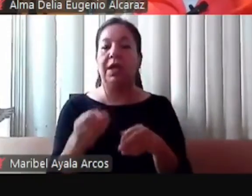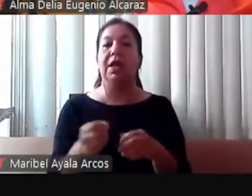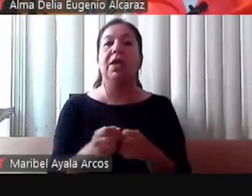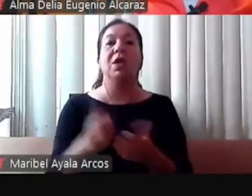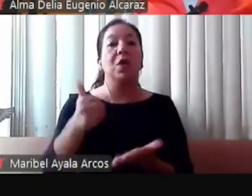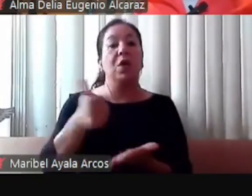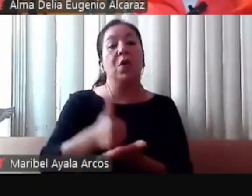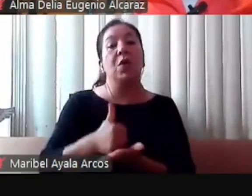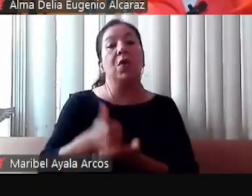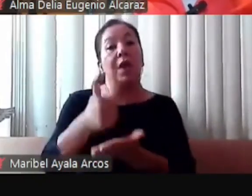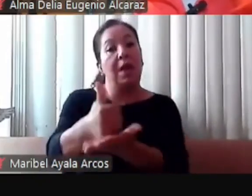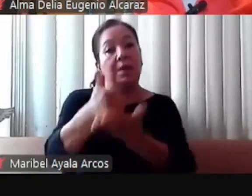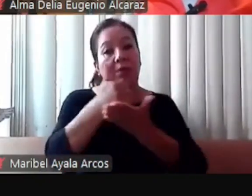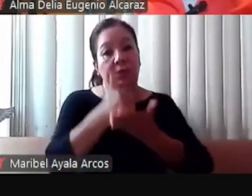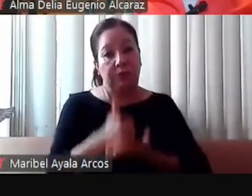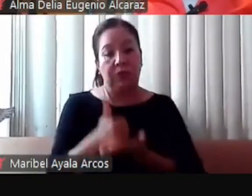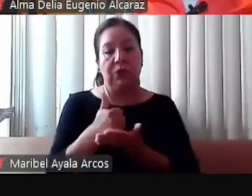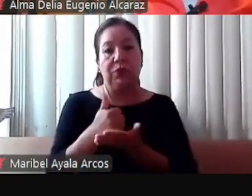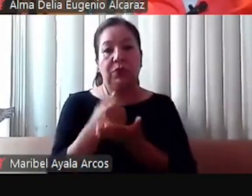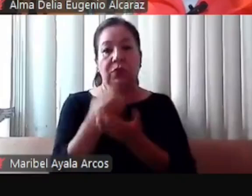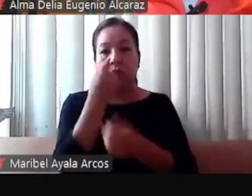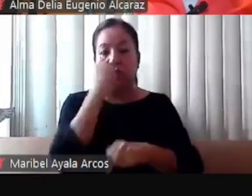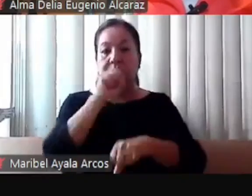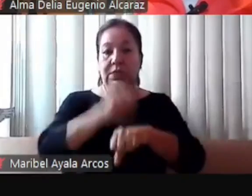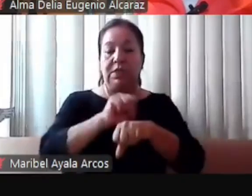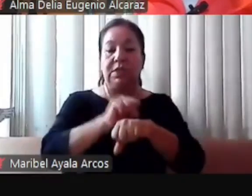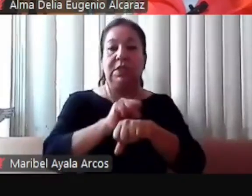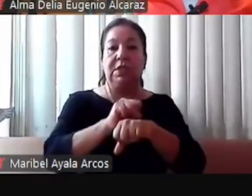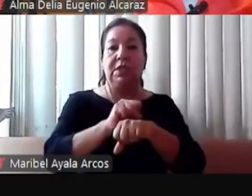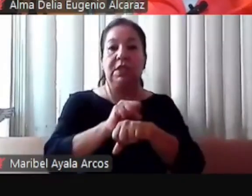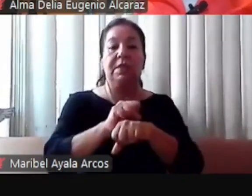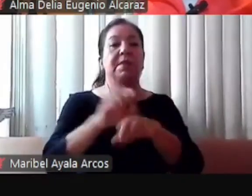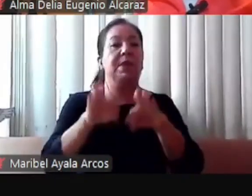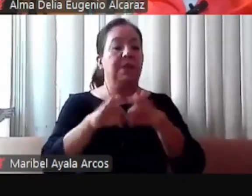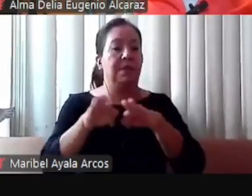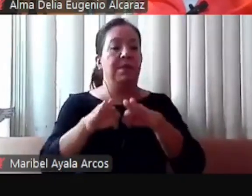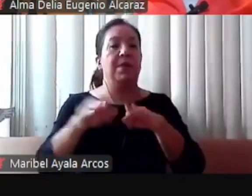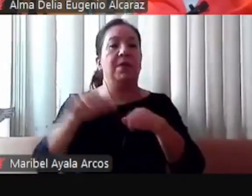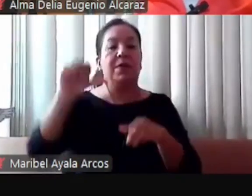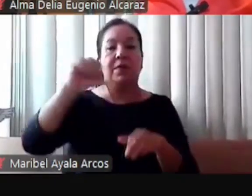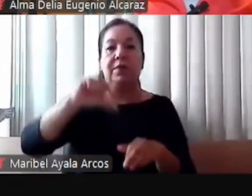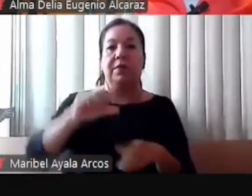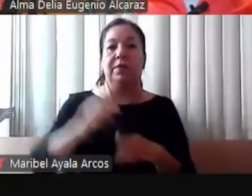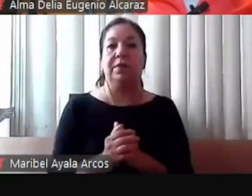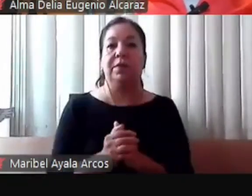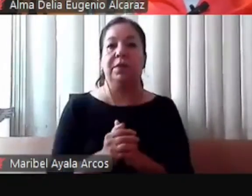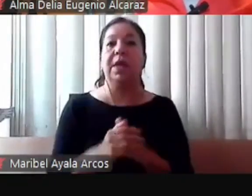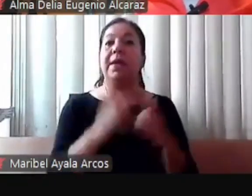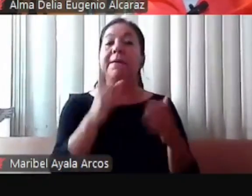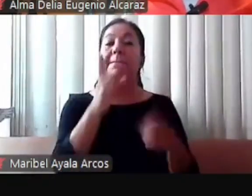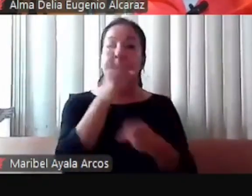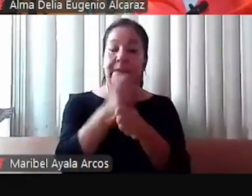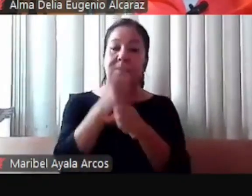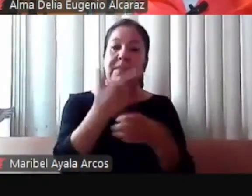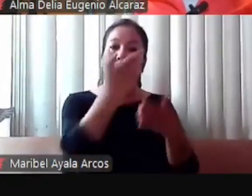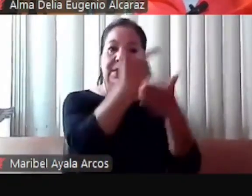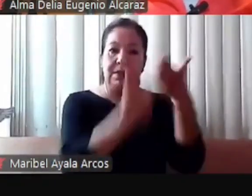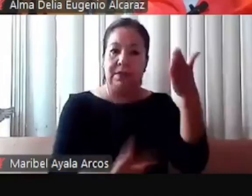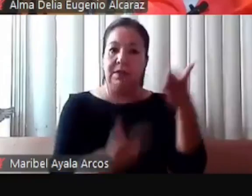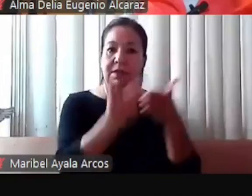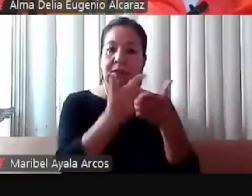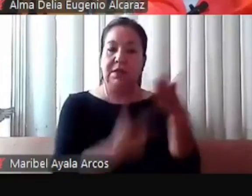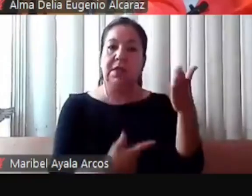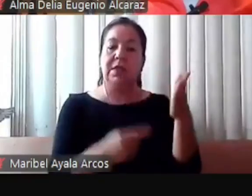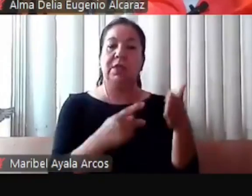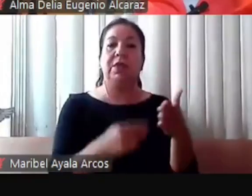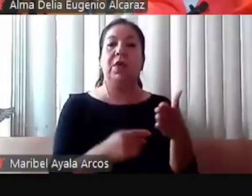general de Acuerdos a efecto de agilizar los trabajos de esta sesión. El primer asunto listado para analizar y resolver se trata de un